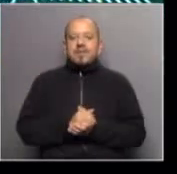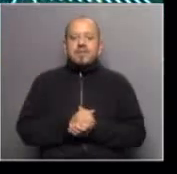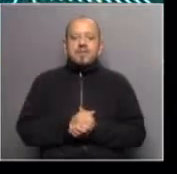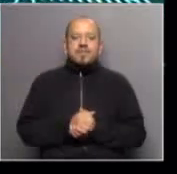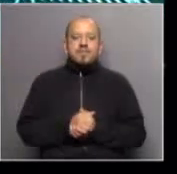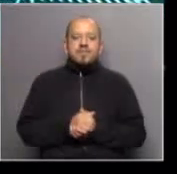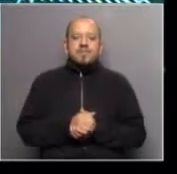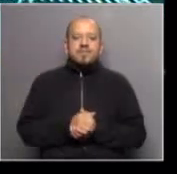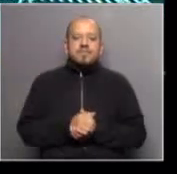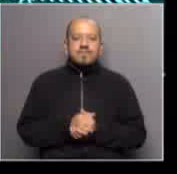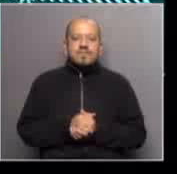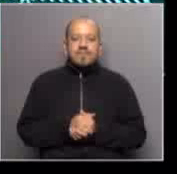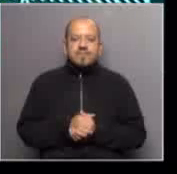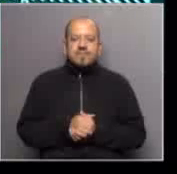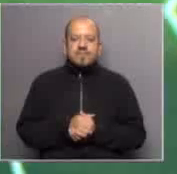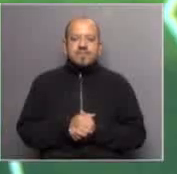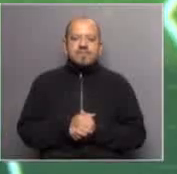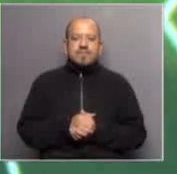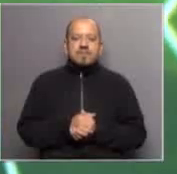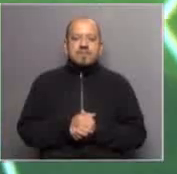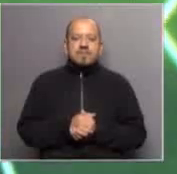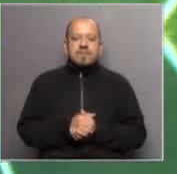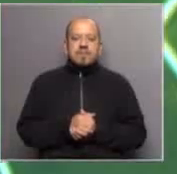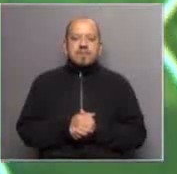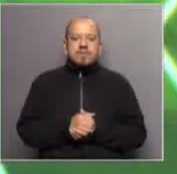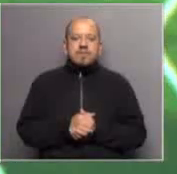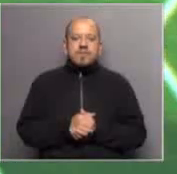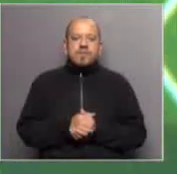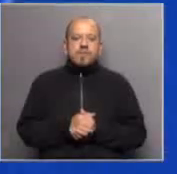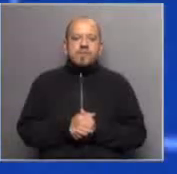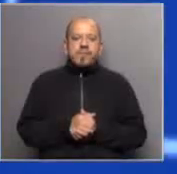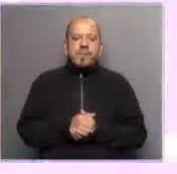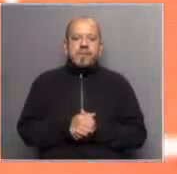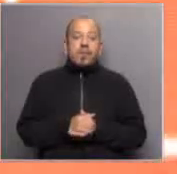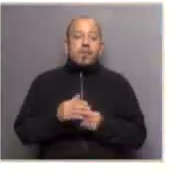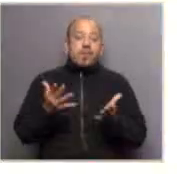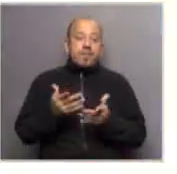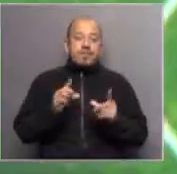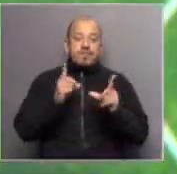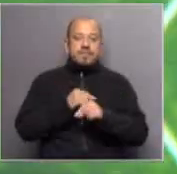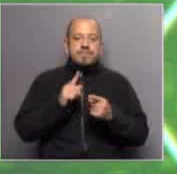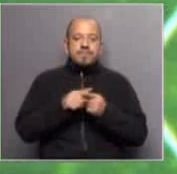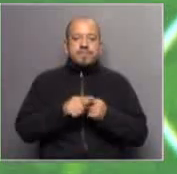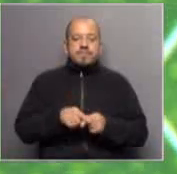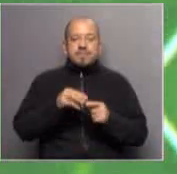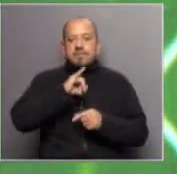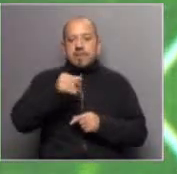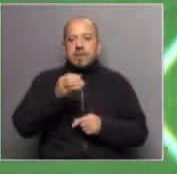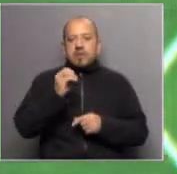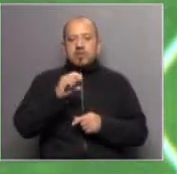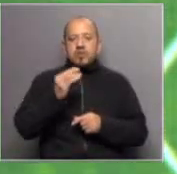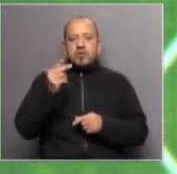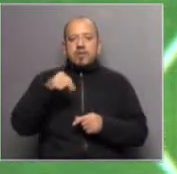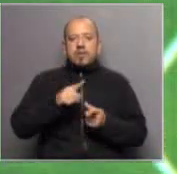Genial, dale. Ahí está. Buenazo. Bueno, y sí, nos vamos obviamente con el clip de Jordan después de todo